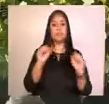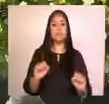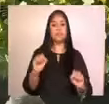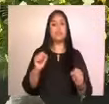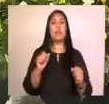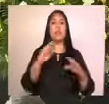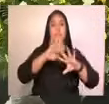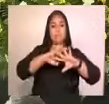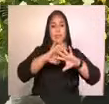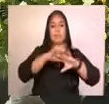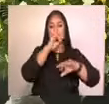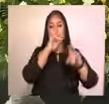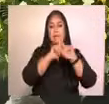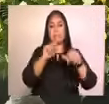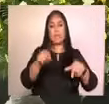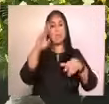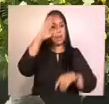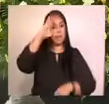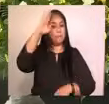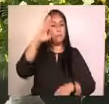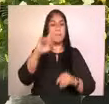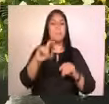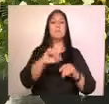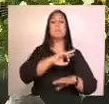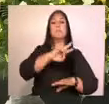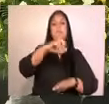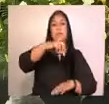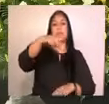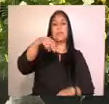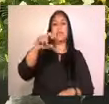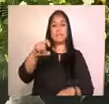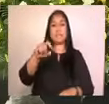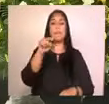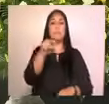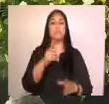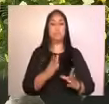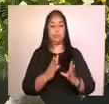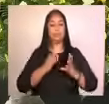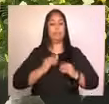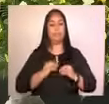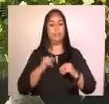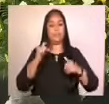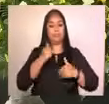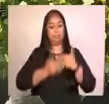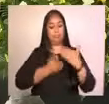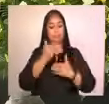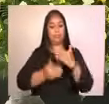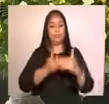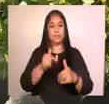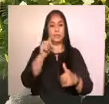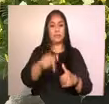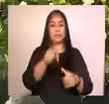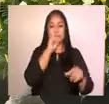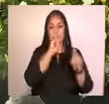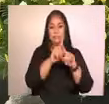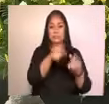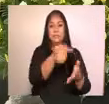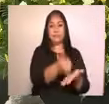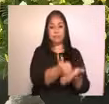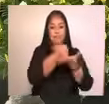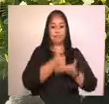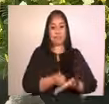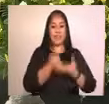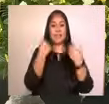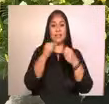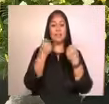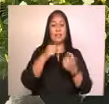así como a la Policía Nacional Civil, por aceptar el reto de embarcarnos en la ruta que nos permitirá construir un